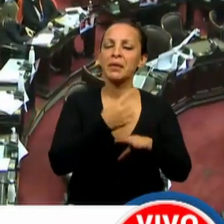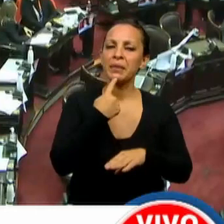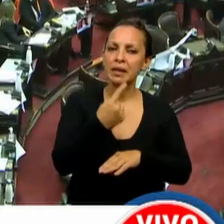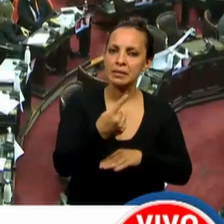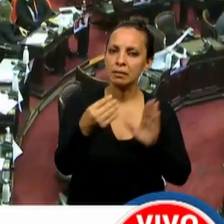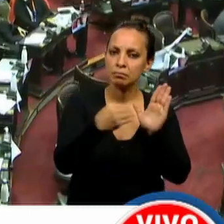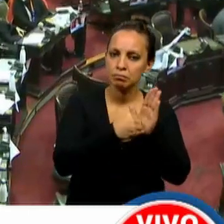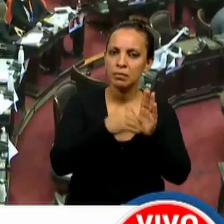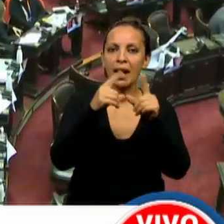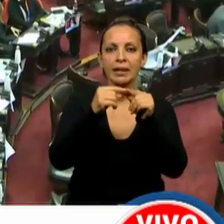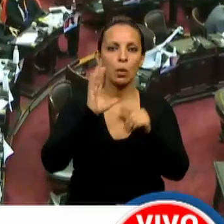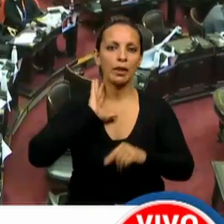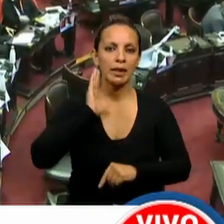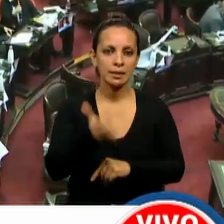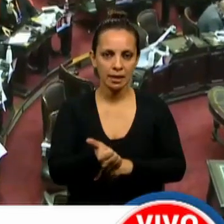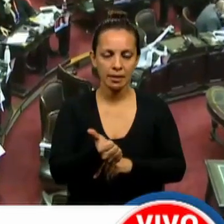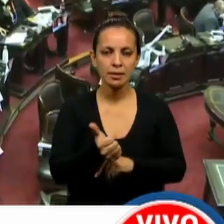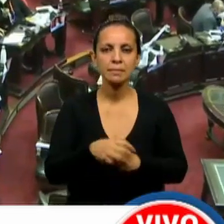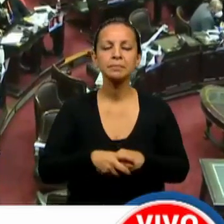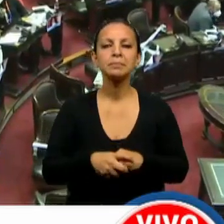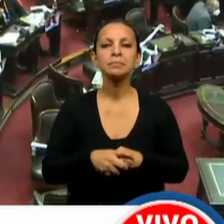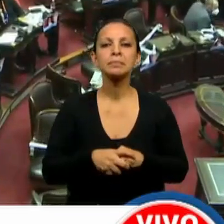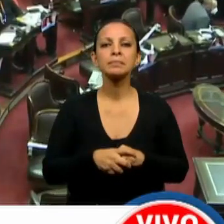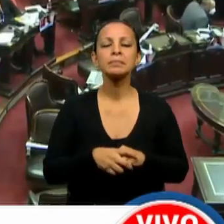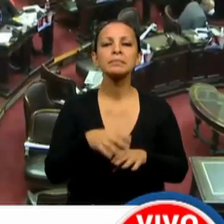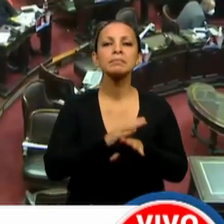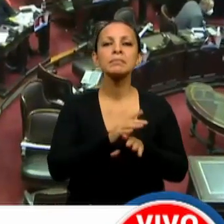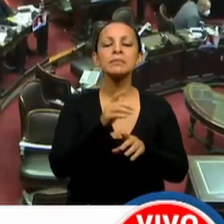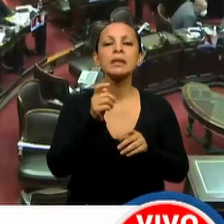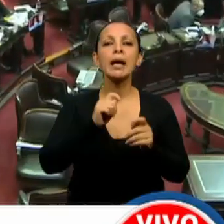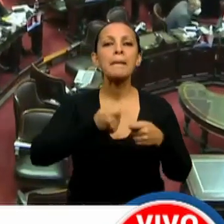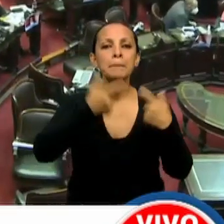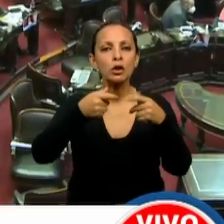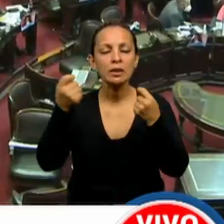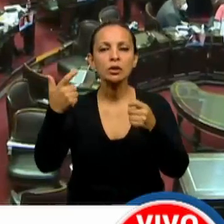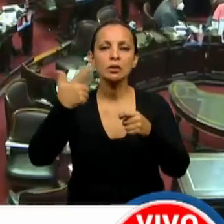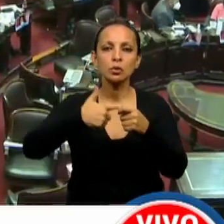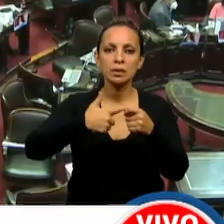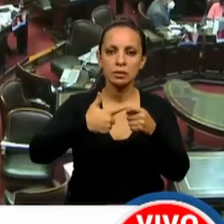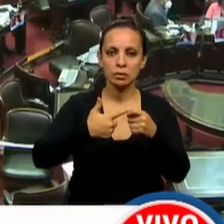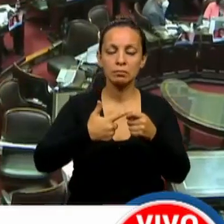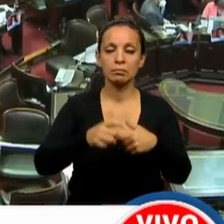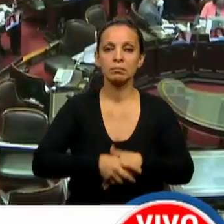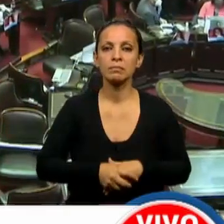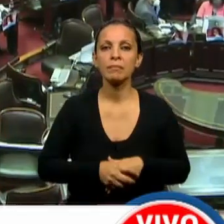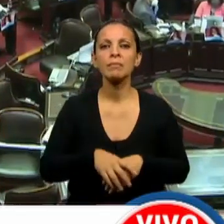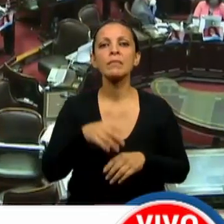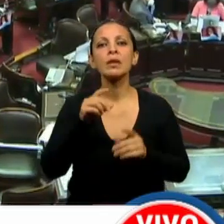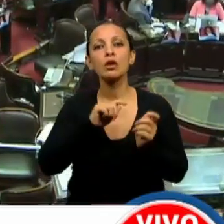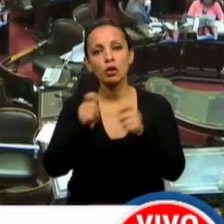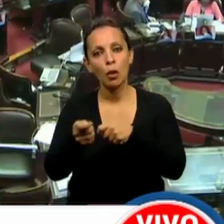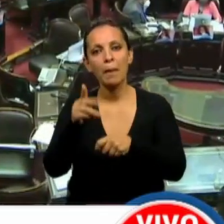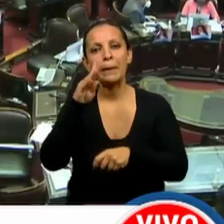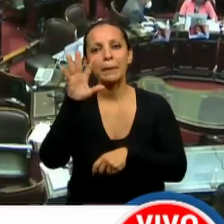específicamente en el artículo 16 la sustitución de importaciones de combustibles fósiles con